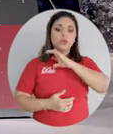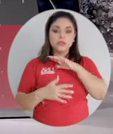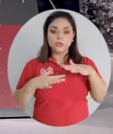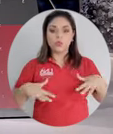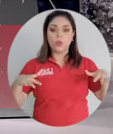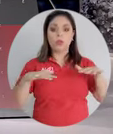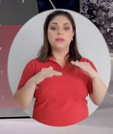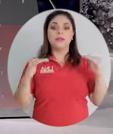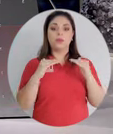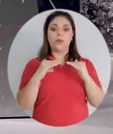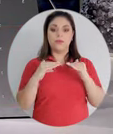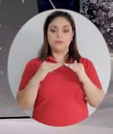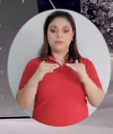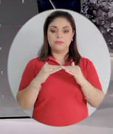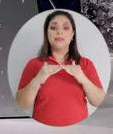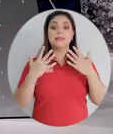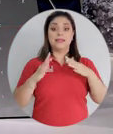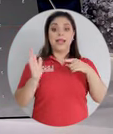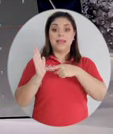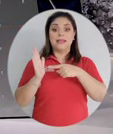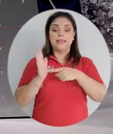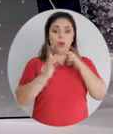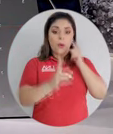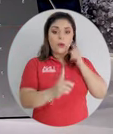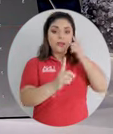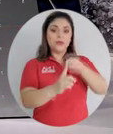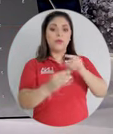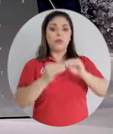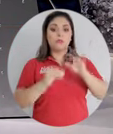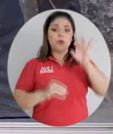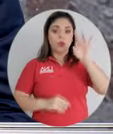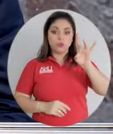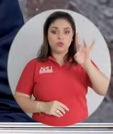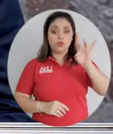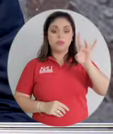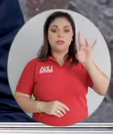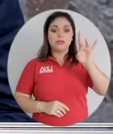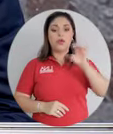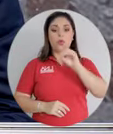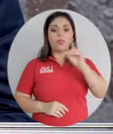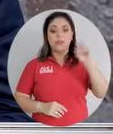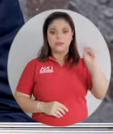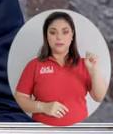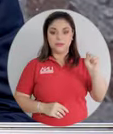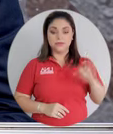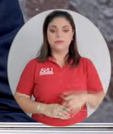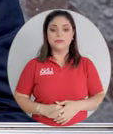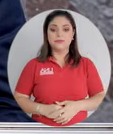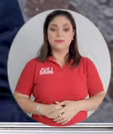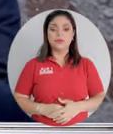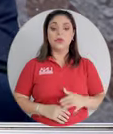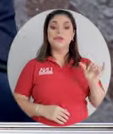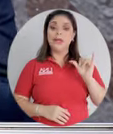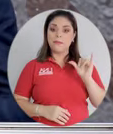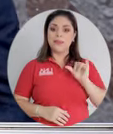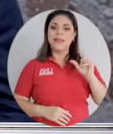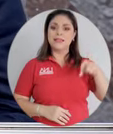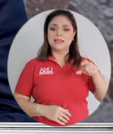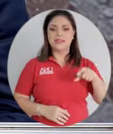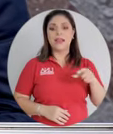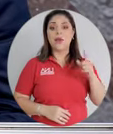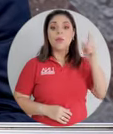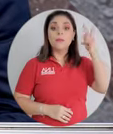de igualdad, ¿verdad? Y así está establecido en el objetivo 8 de los objetivos del milenio, pero sí requiere